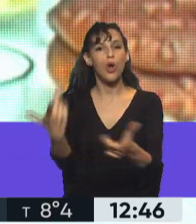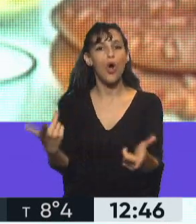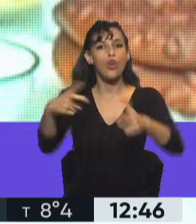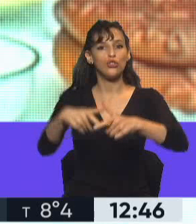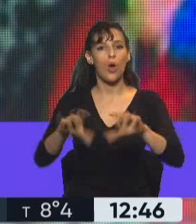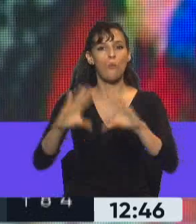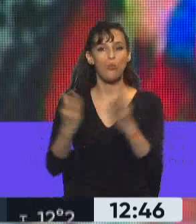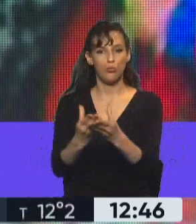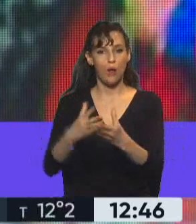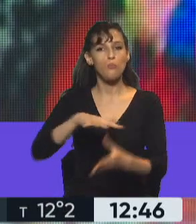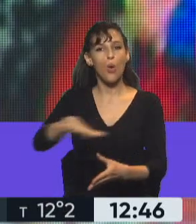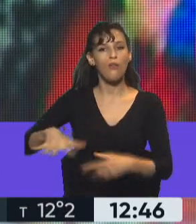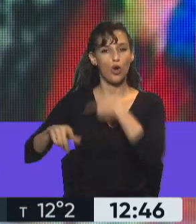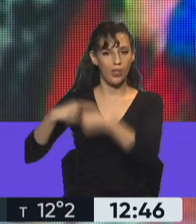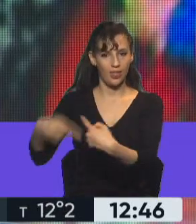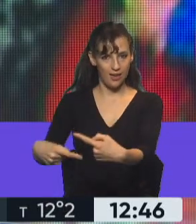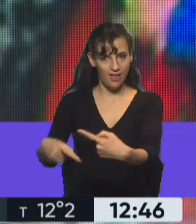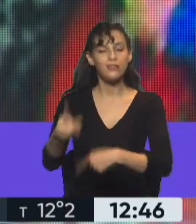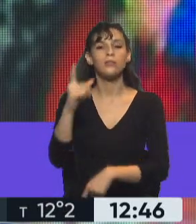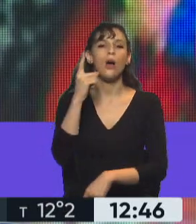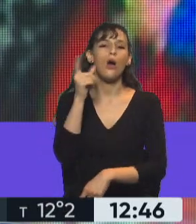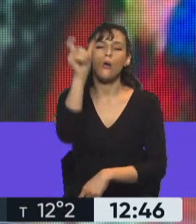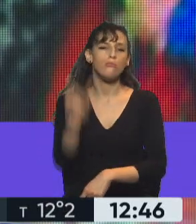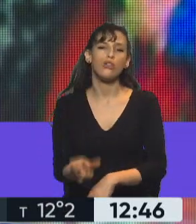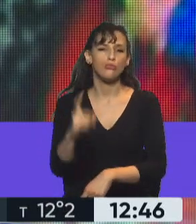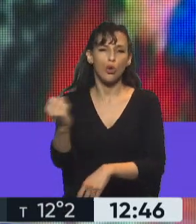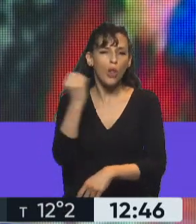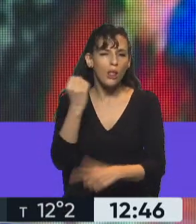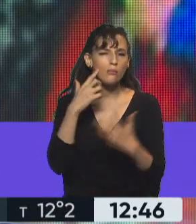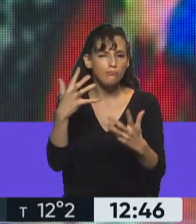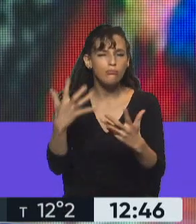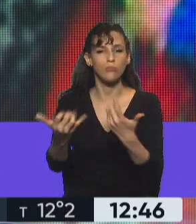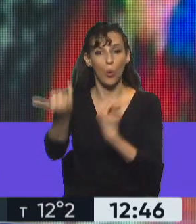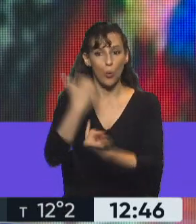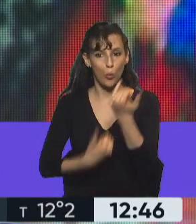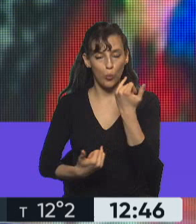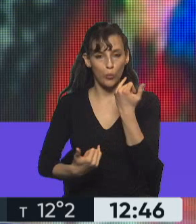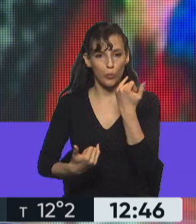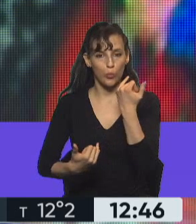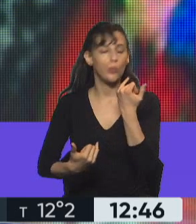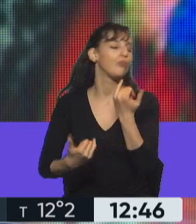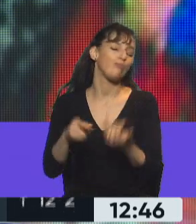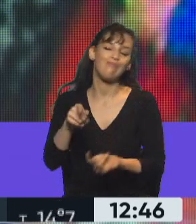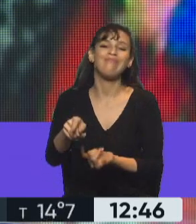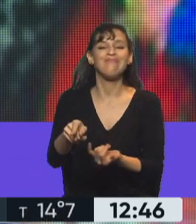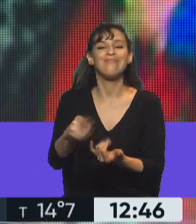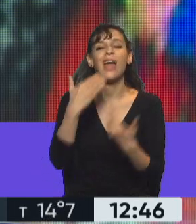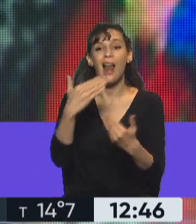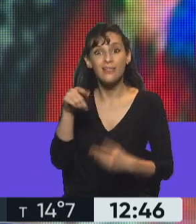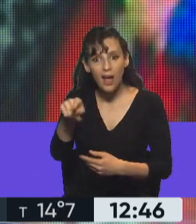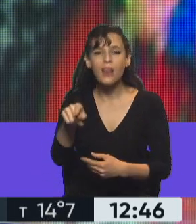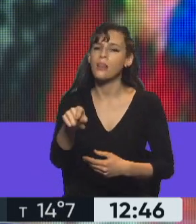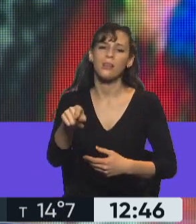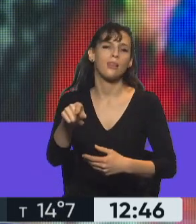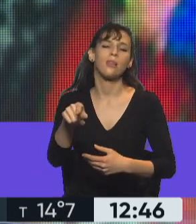había un argentino, el doctor Eulogio Frites, que fue pionero del derecho indígena, y nos contaba: decidimos levantar las banderas de la indigencia en